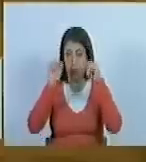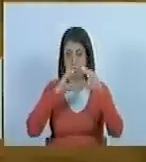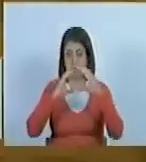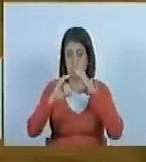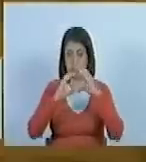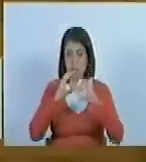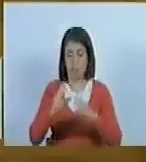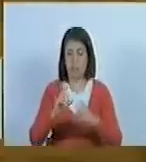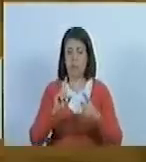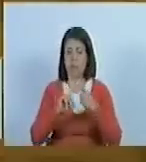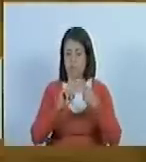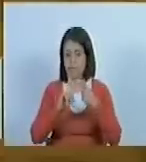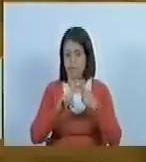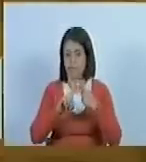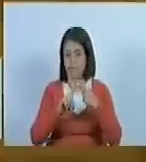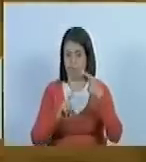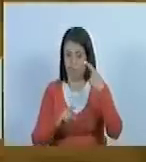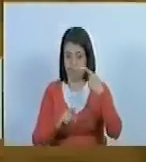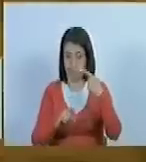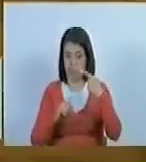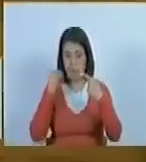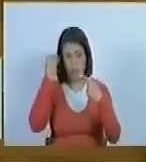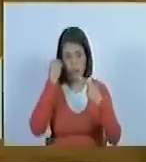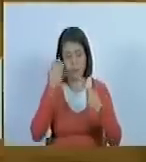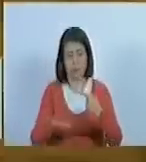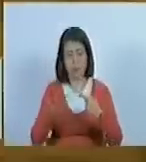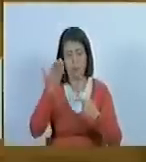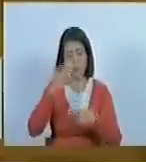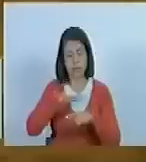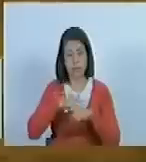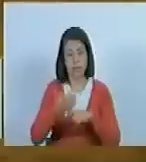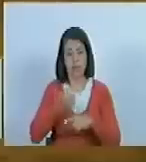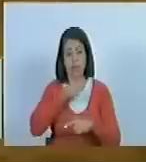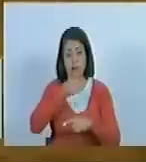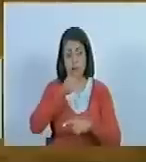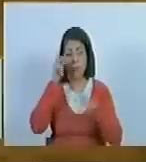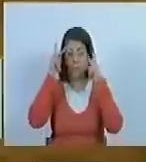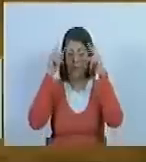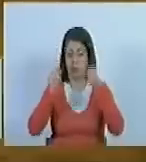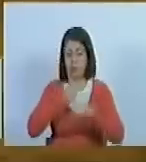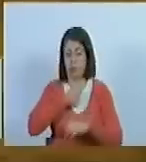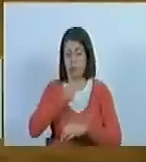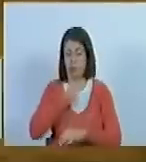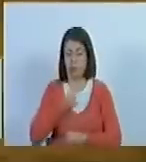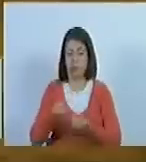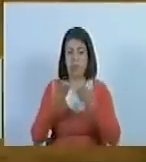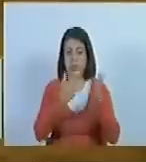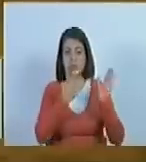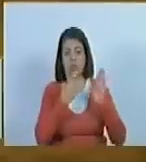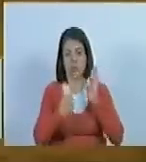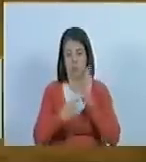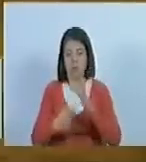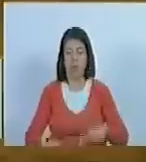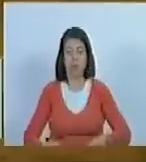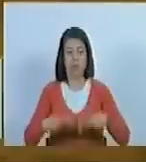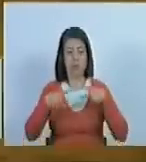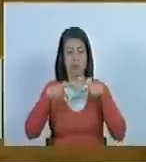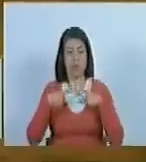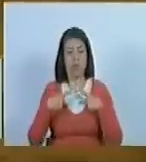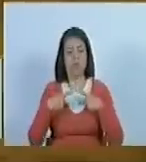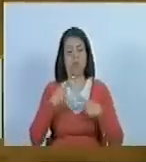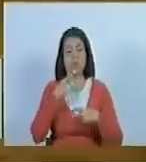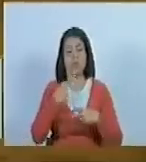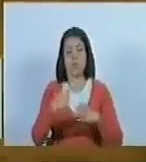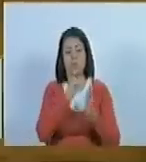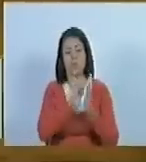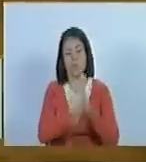comunicación. Considerando que es tarea fundamental en el ejercicio de la profesión del periodismo darle cumplimiento y vida a lo